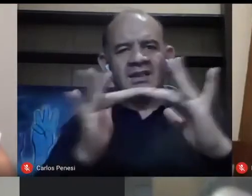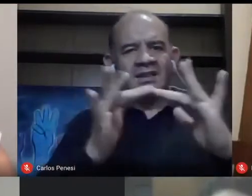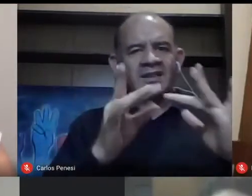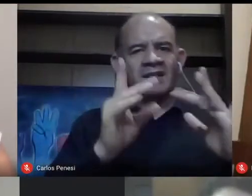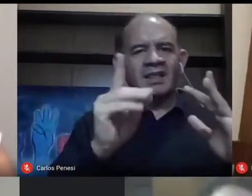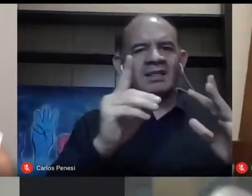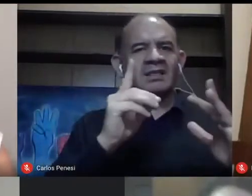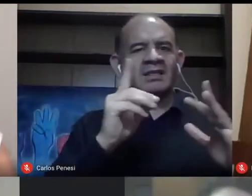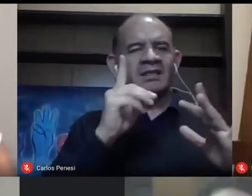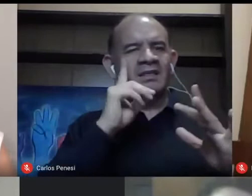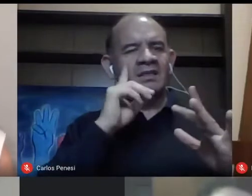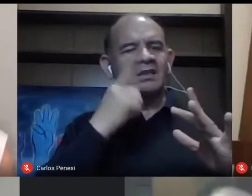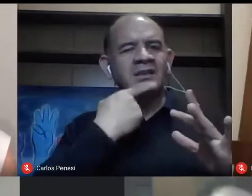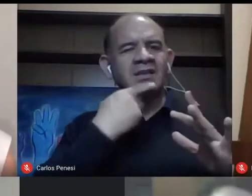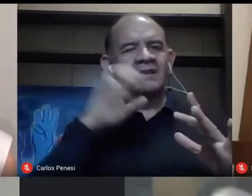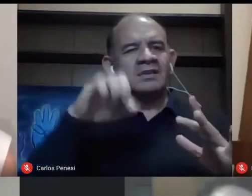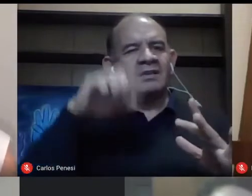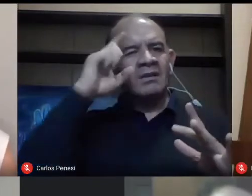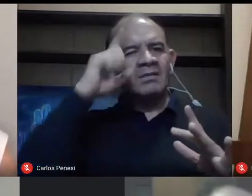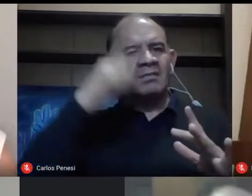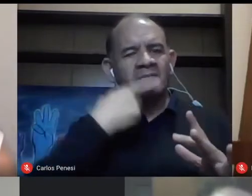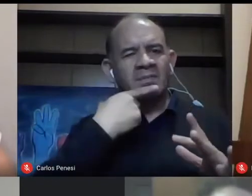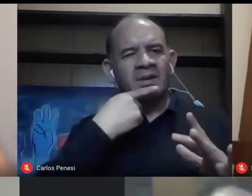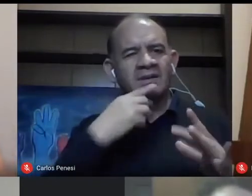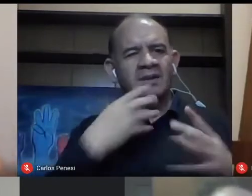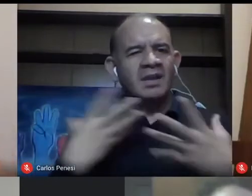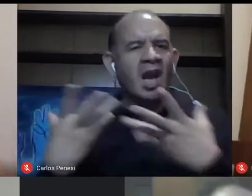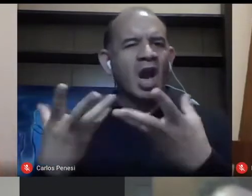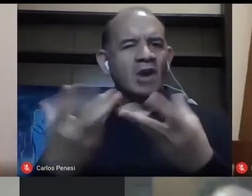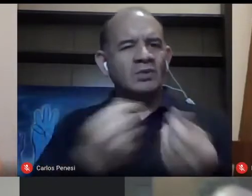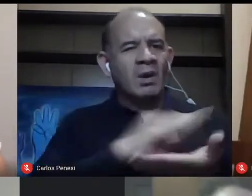y generar un soporte técnico en ese sentido.